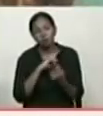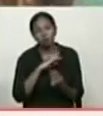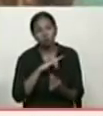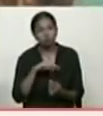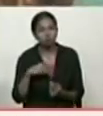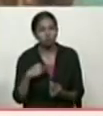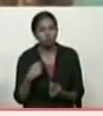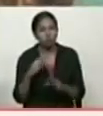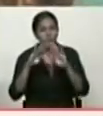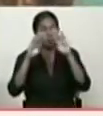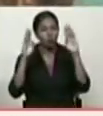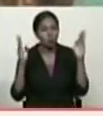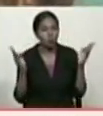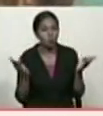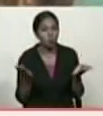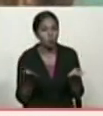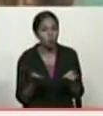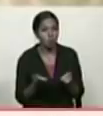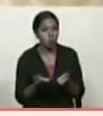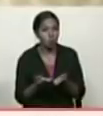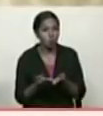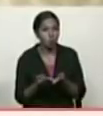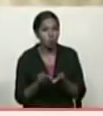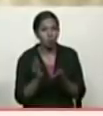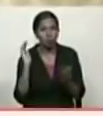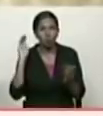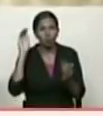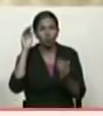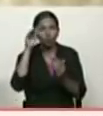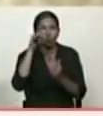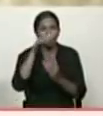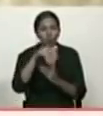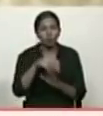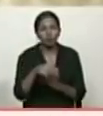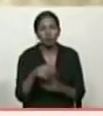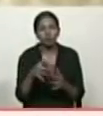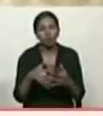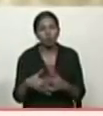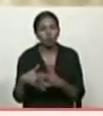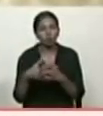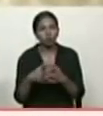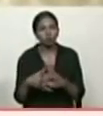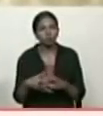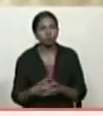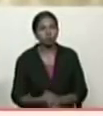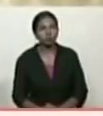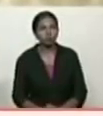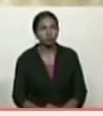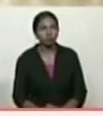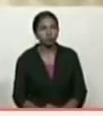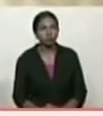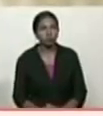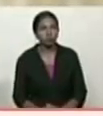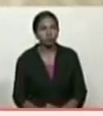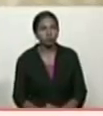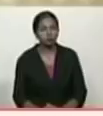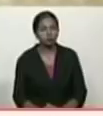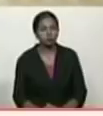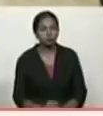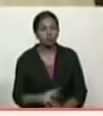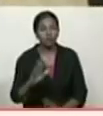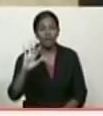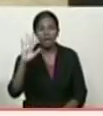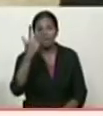mucho más allá de los Estados Unidos y mucho más allá de la vieja Europa. Gracias. La quinta y